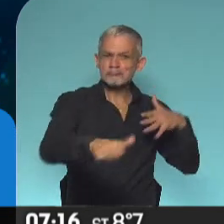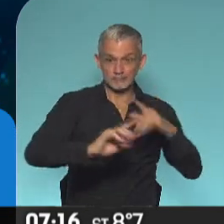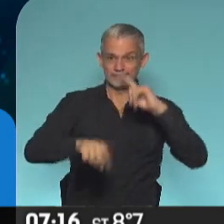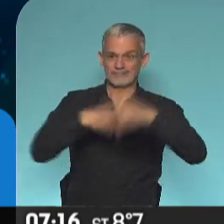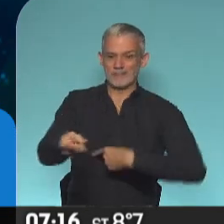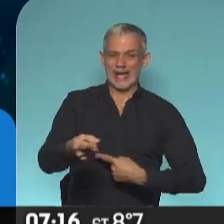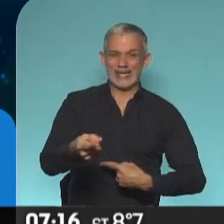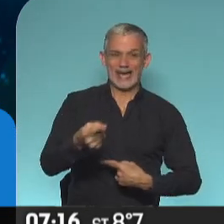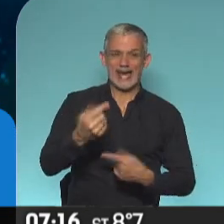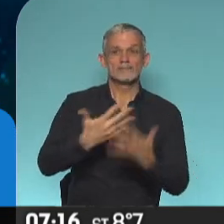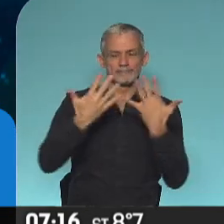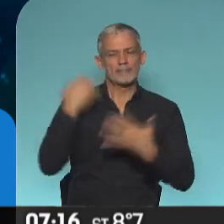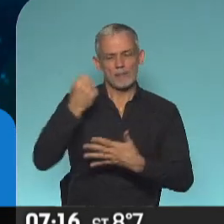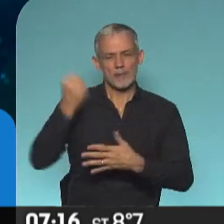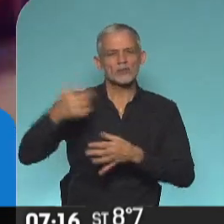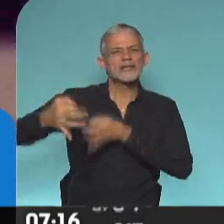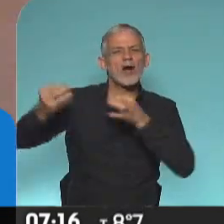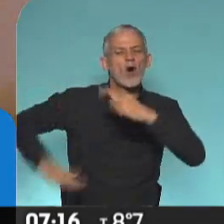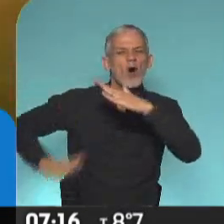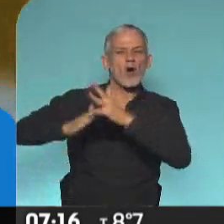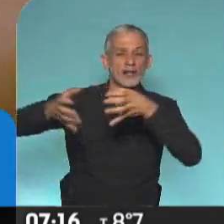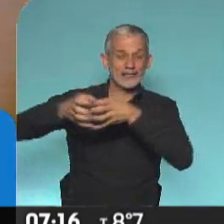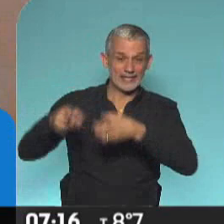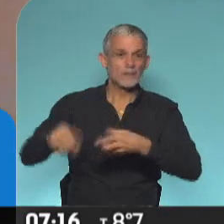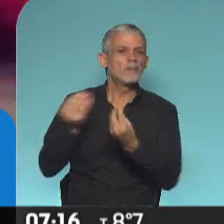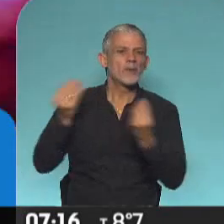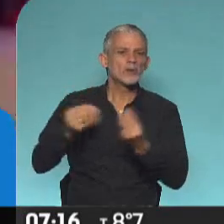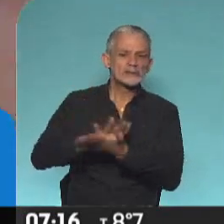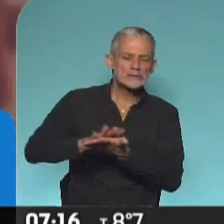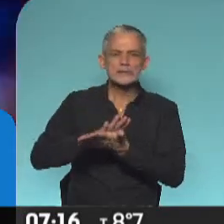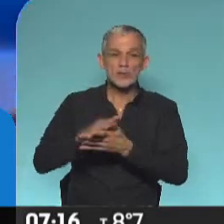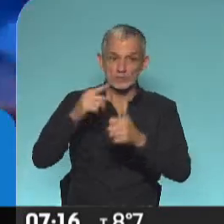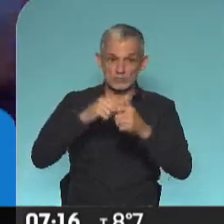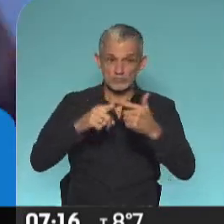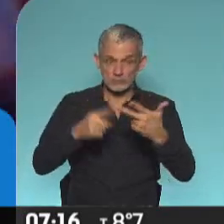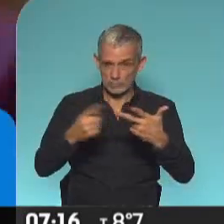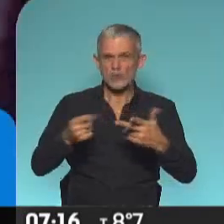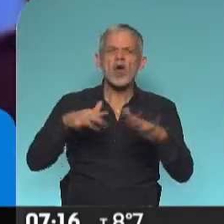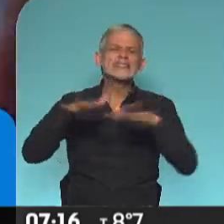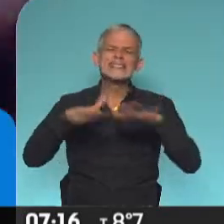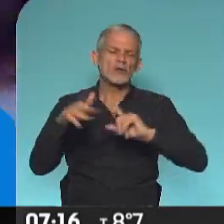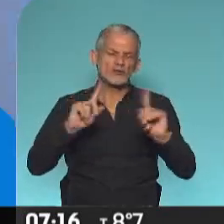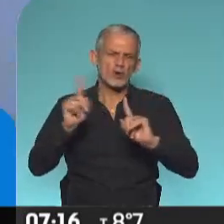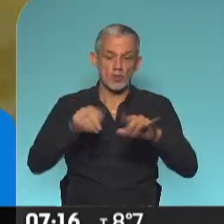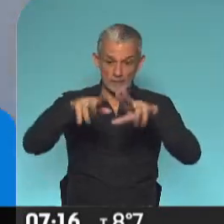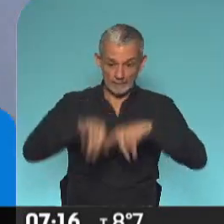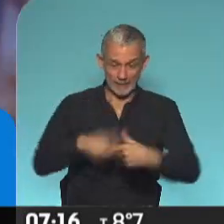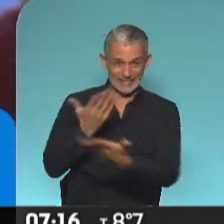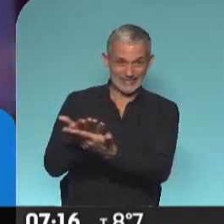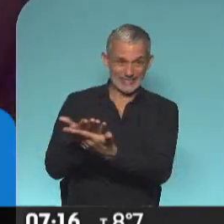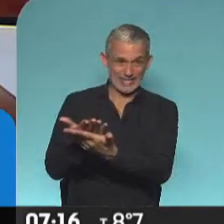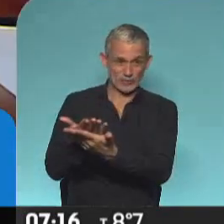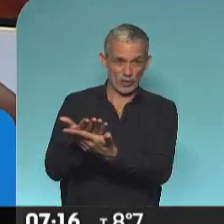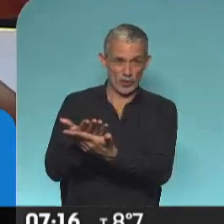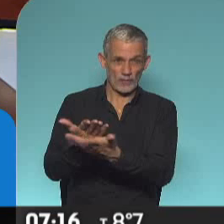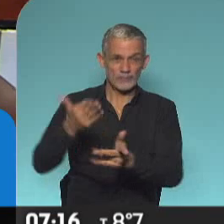es un día clave en la Corte Suprema de Justicia de la Nación porque se define la situación de... No la situación, es una presentación, ahí está, porque si no Néstor nos va a